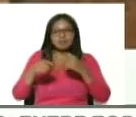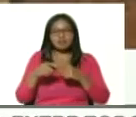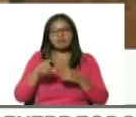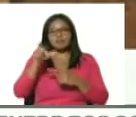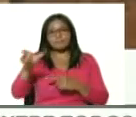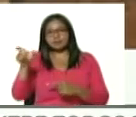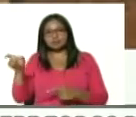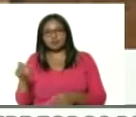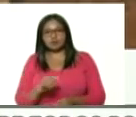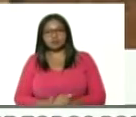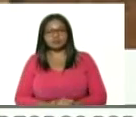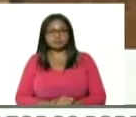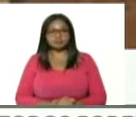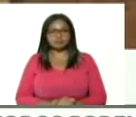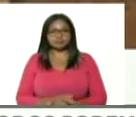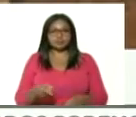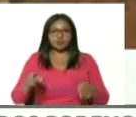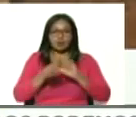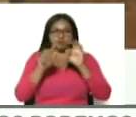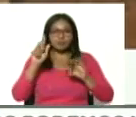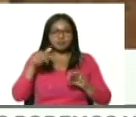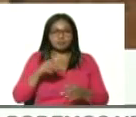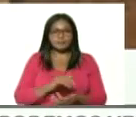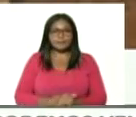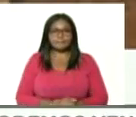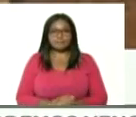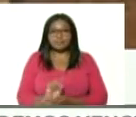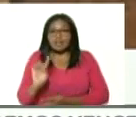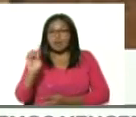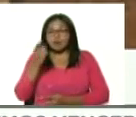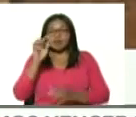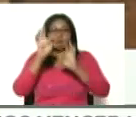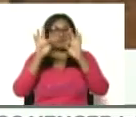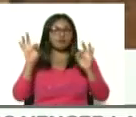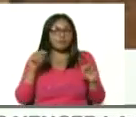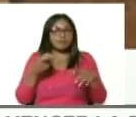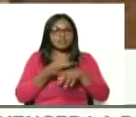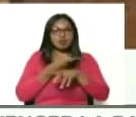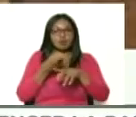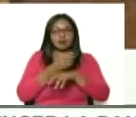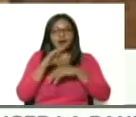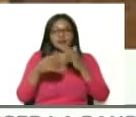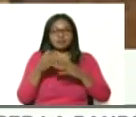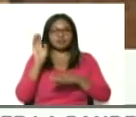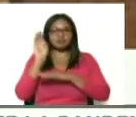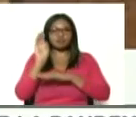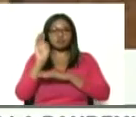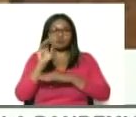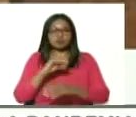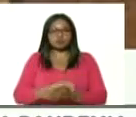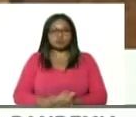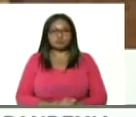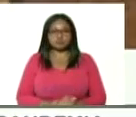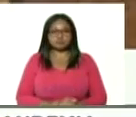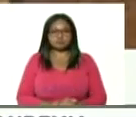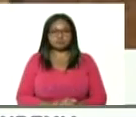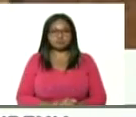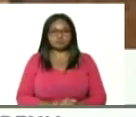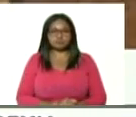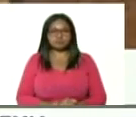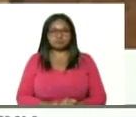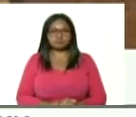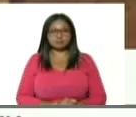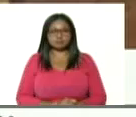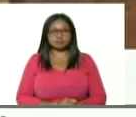Guayana. Bueno, y nosotros estamos diciendo, la única forma de gobernar hacia el futuro, ciudades gigantescas como